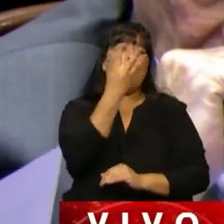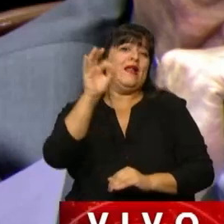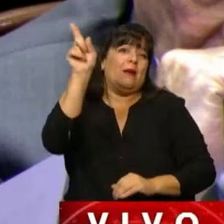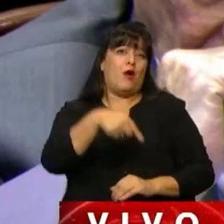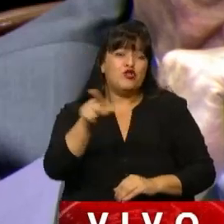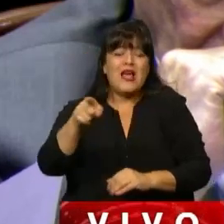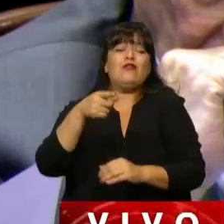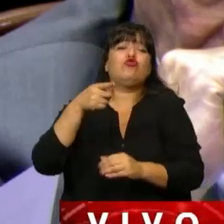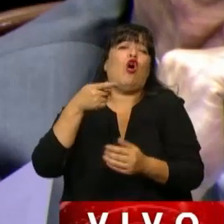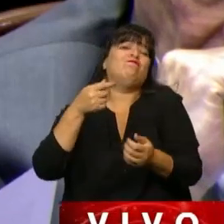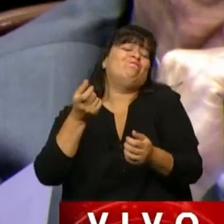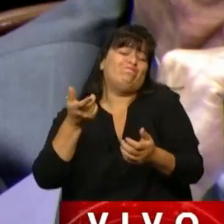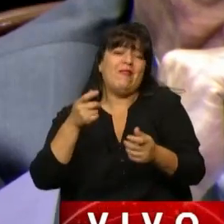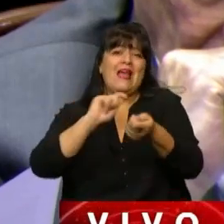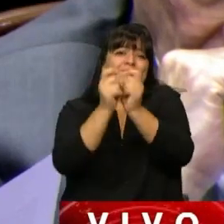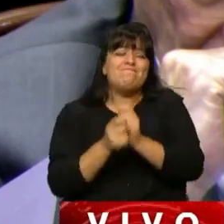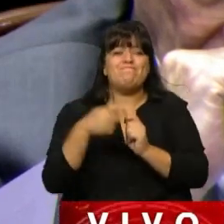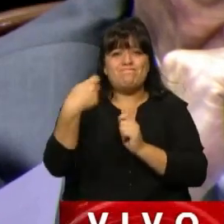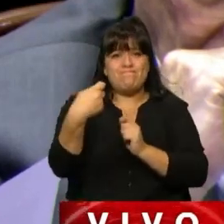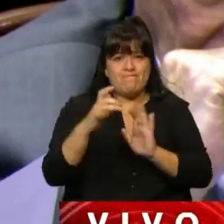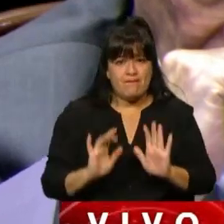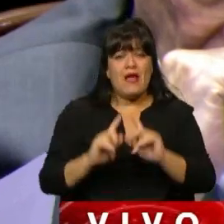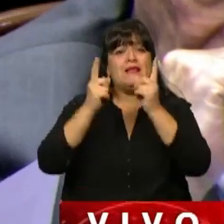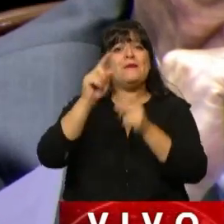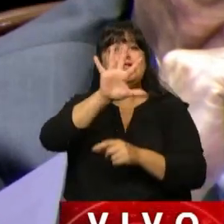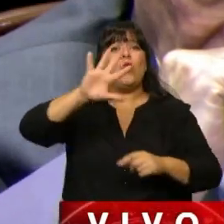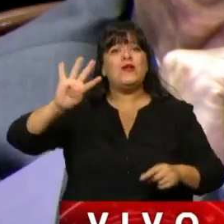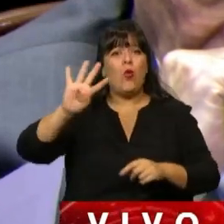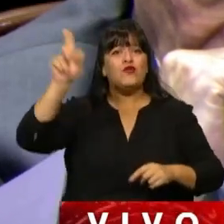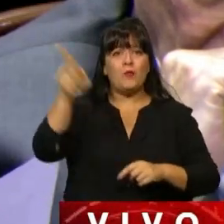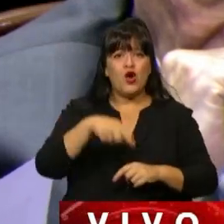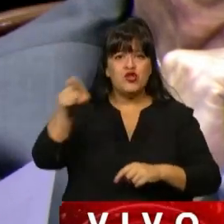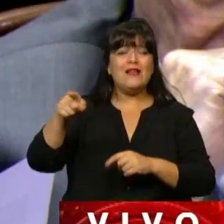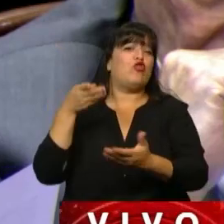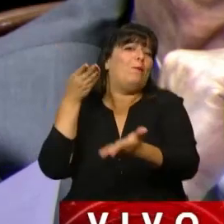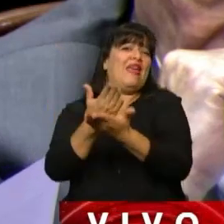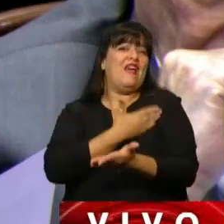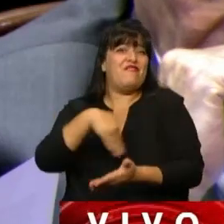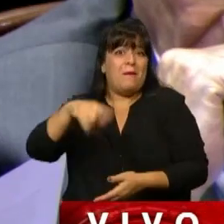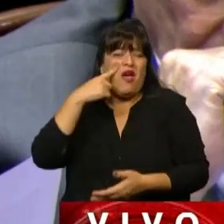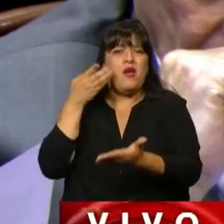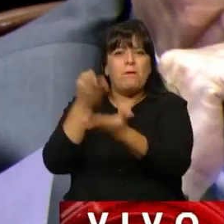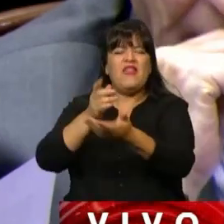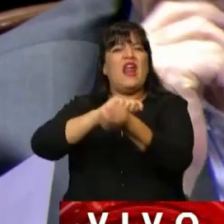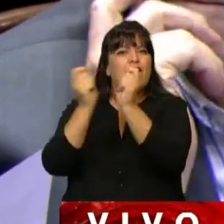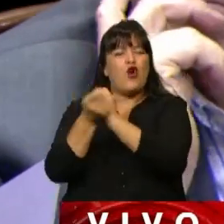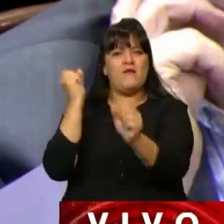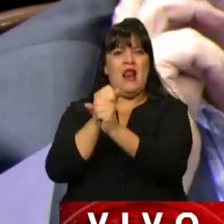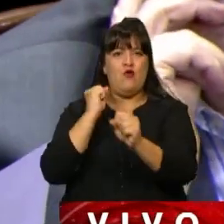exigió reformas previsionales. En el 54% de los casos exigió reformas